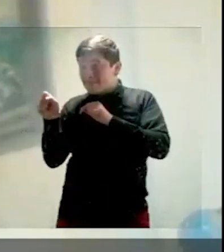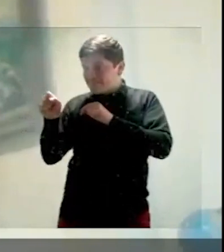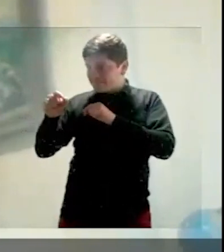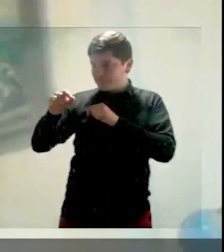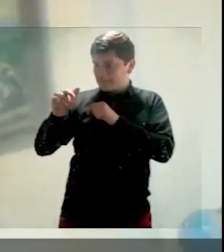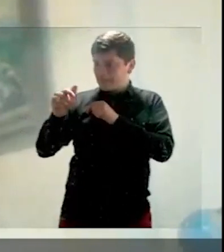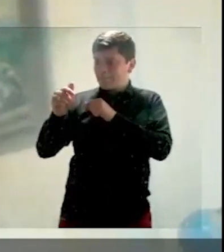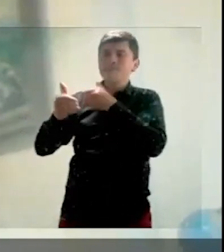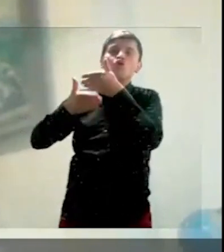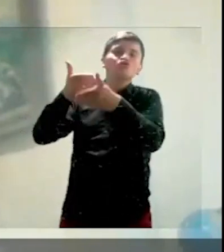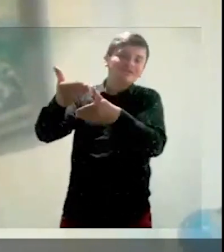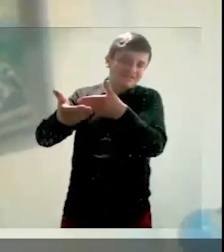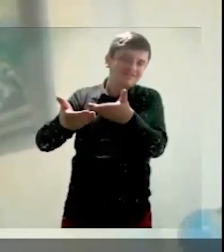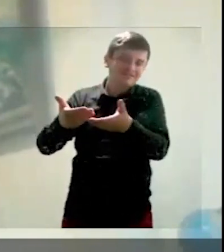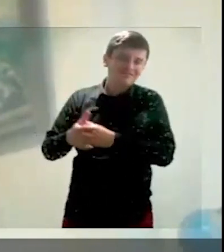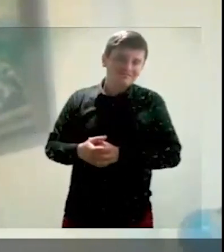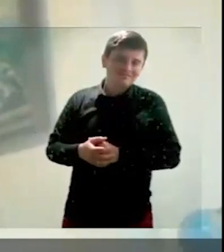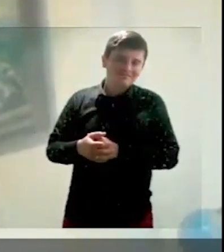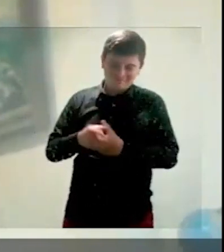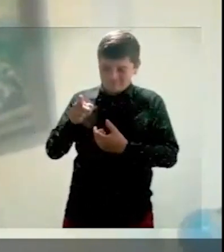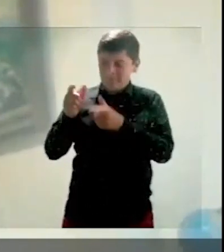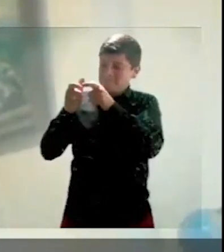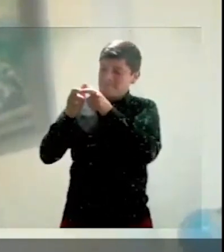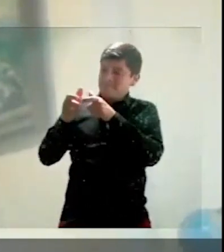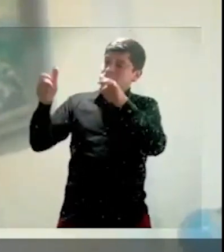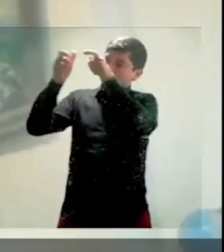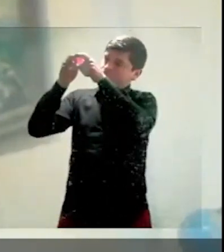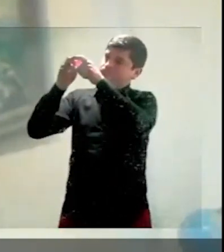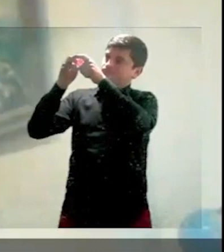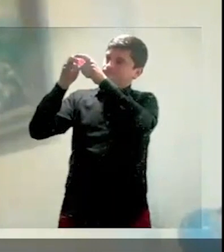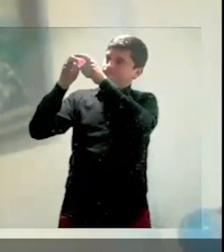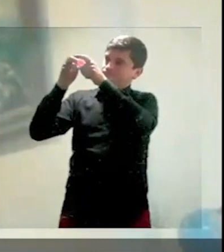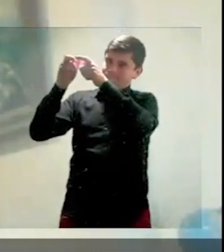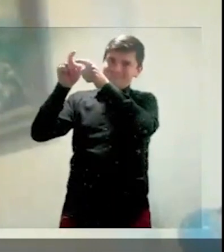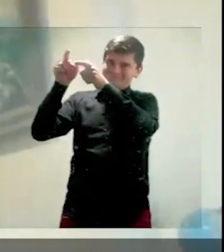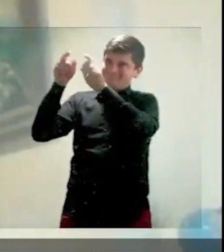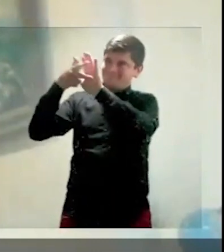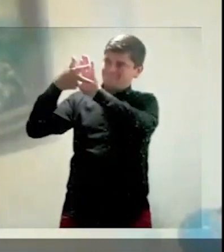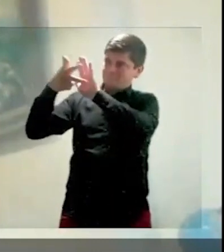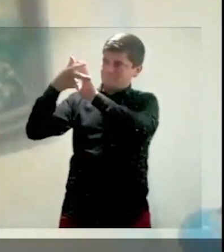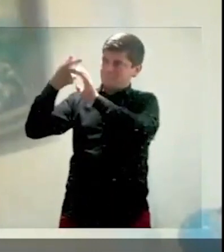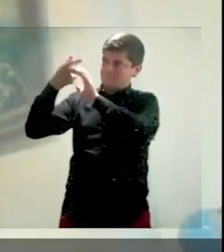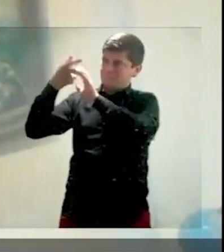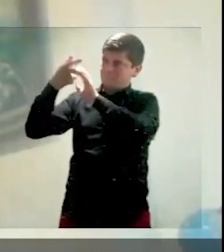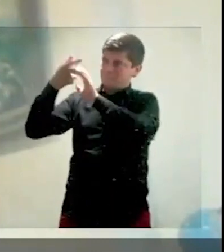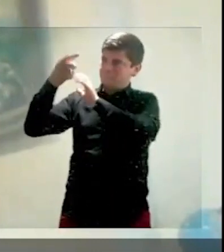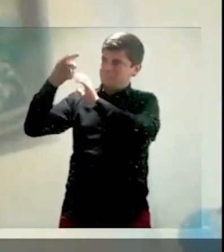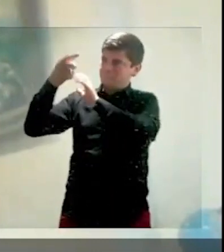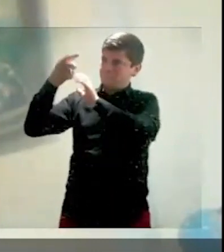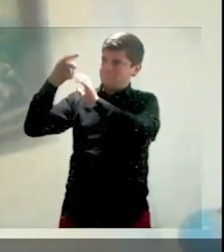es un proceso para que la Corte llegara a considerar que el agua